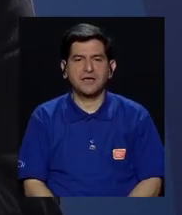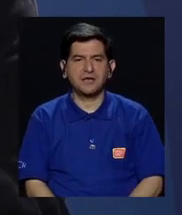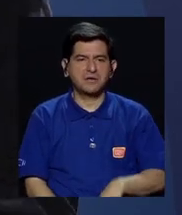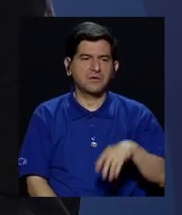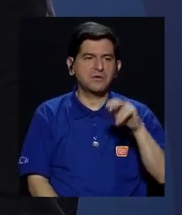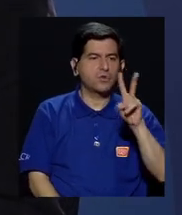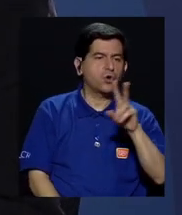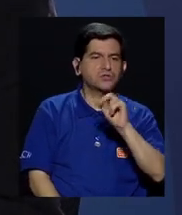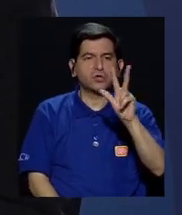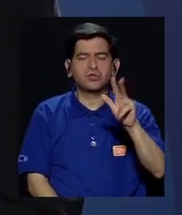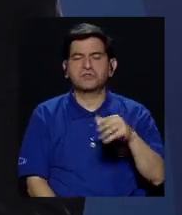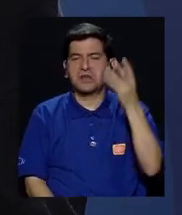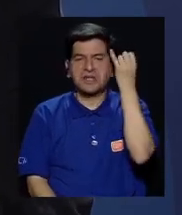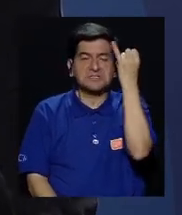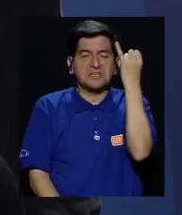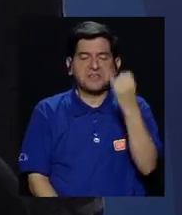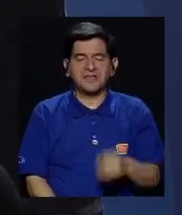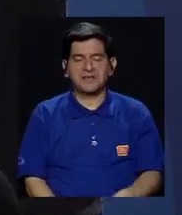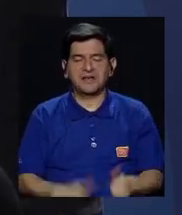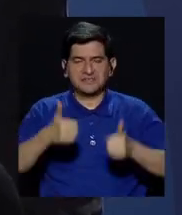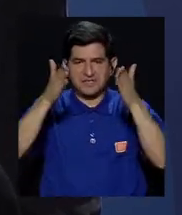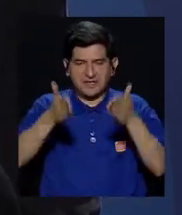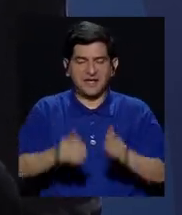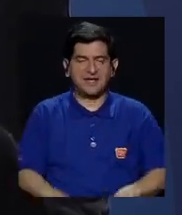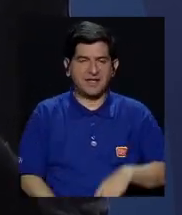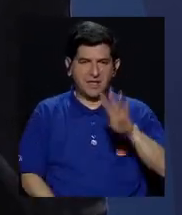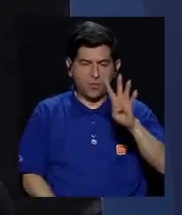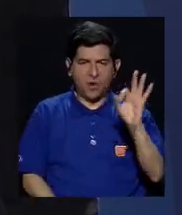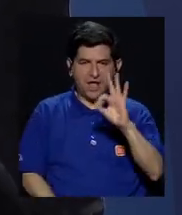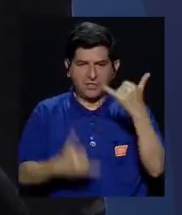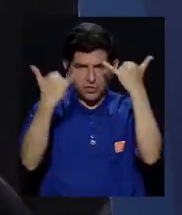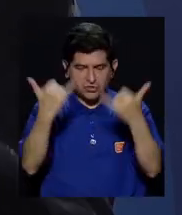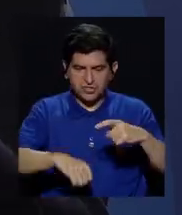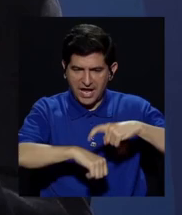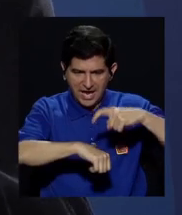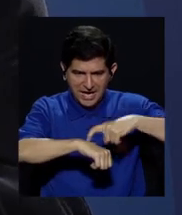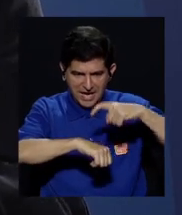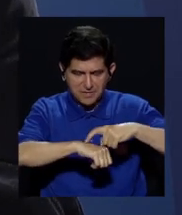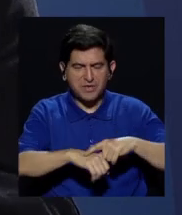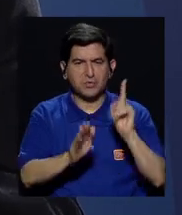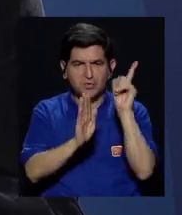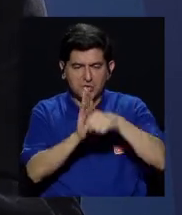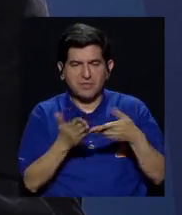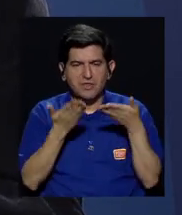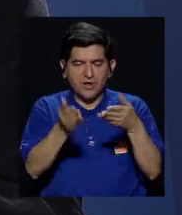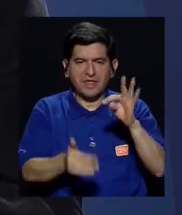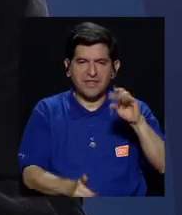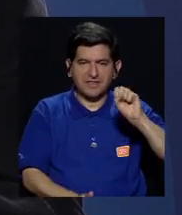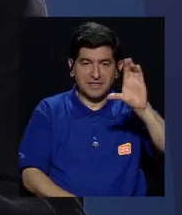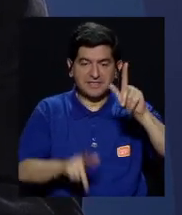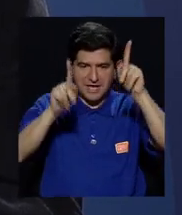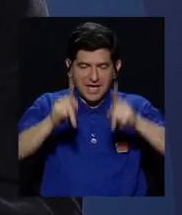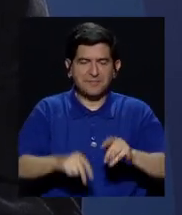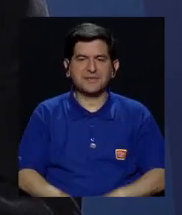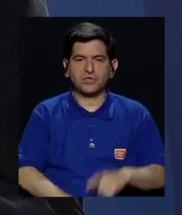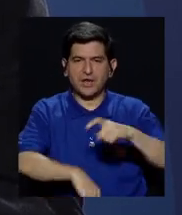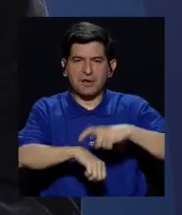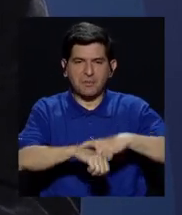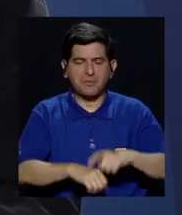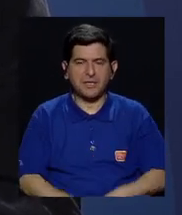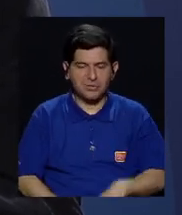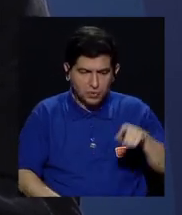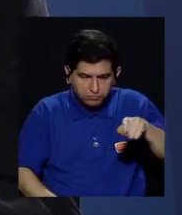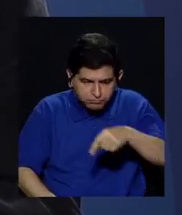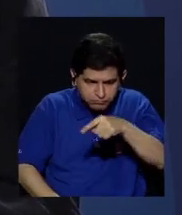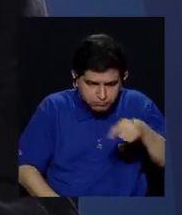llegar con dos con tres alternativas y ese 4 de febrero ya en el minuto y medio que era el tribunal supremo de elecciones a la gente que votó para que